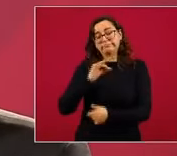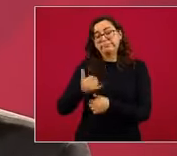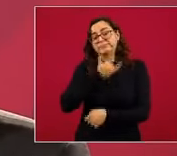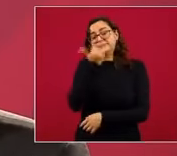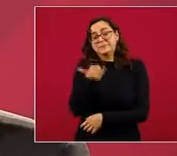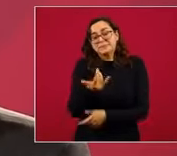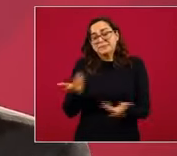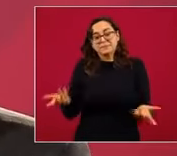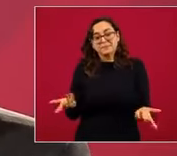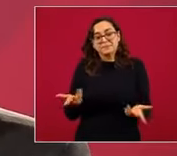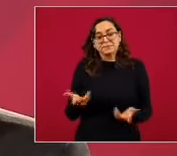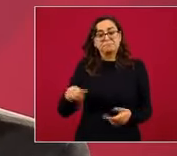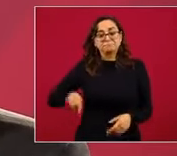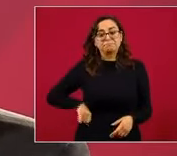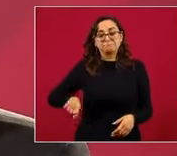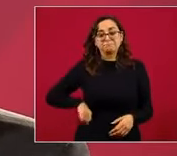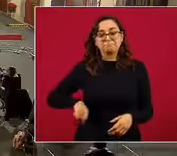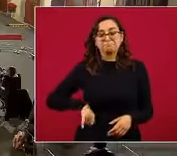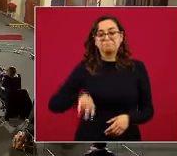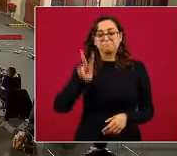demás. Es muy interesante esto.